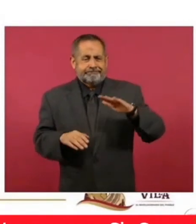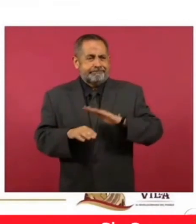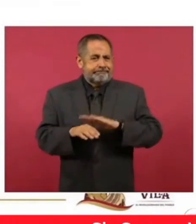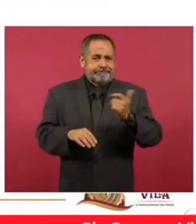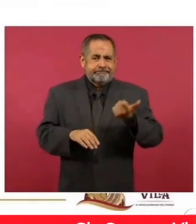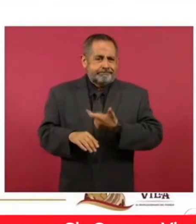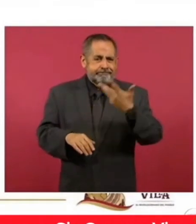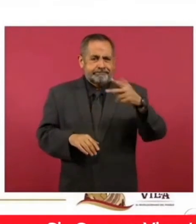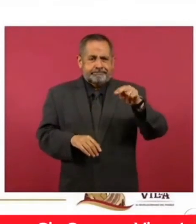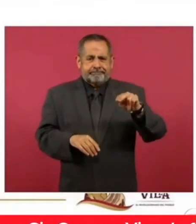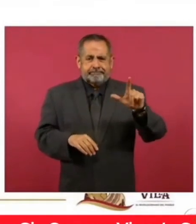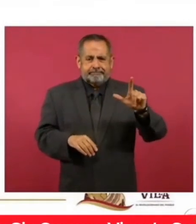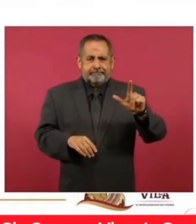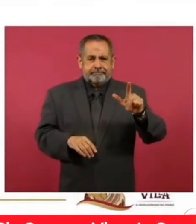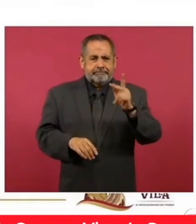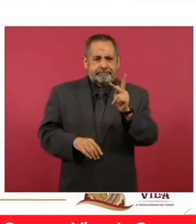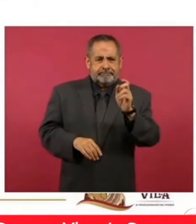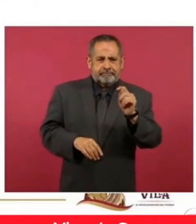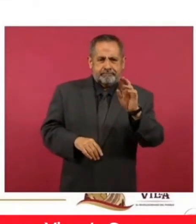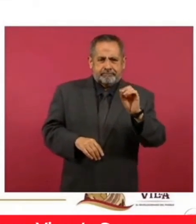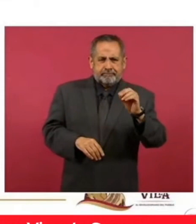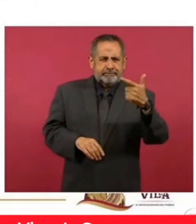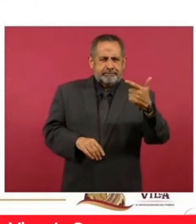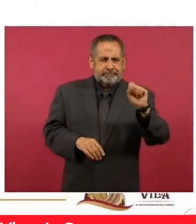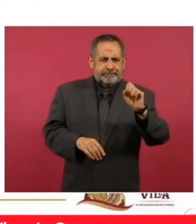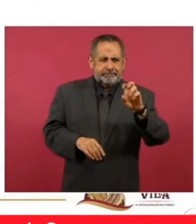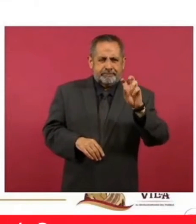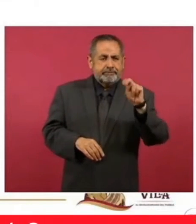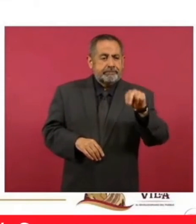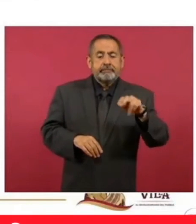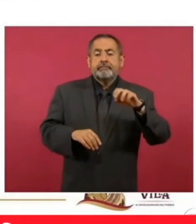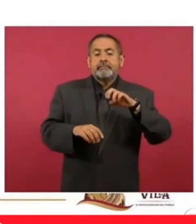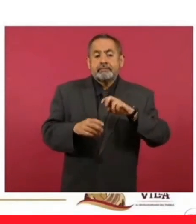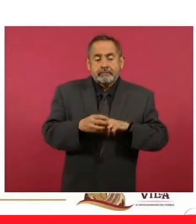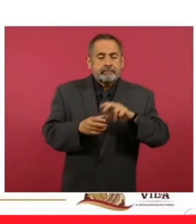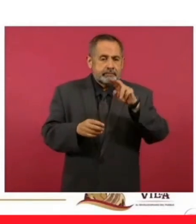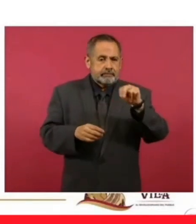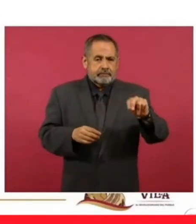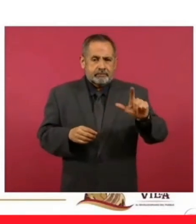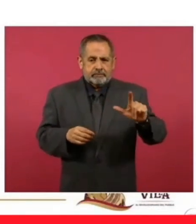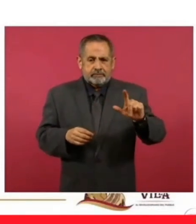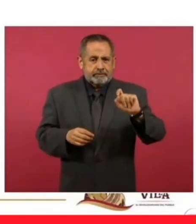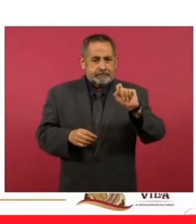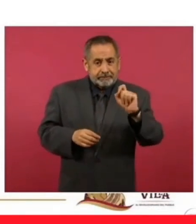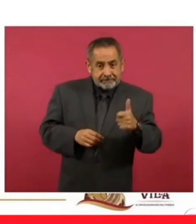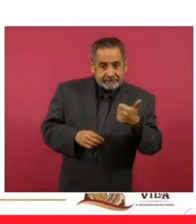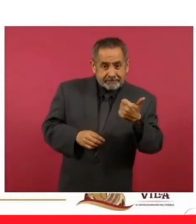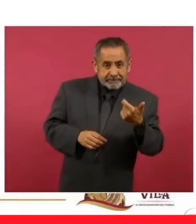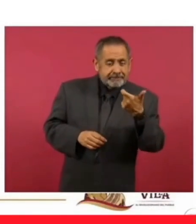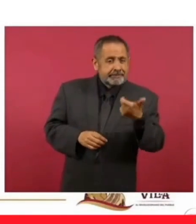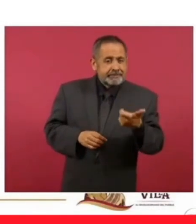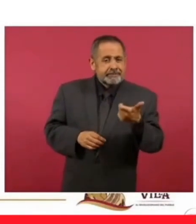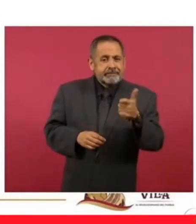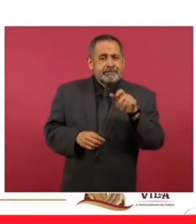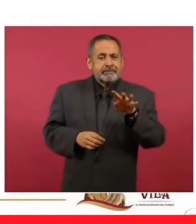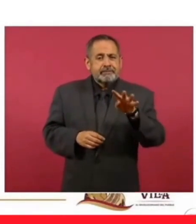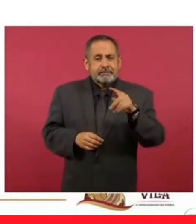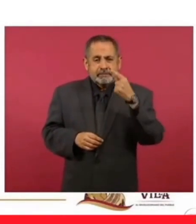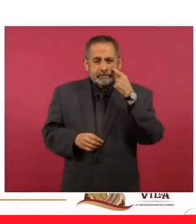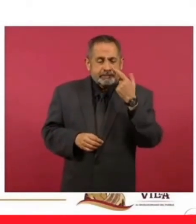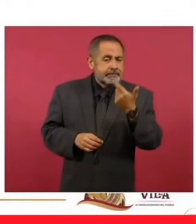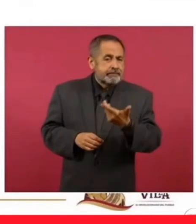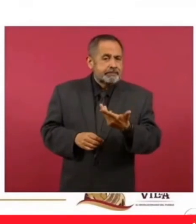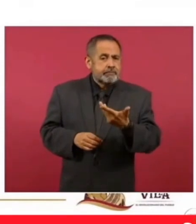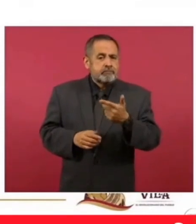vez Petroseven se pasa de rosca en Guadalupe, Nuevo León, dando a 26 pesos con 19